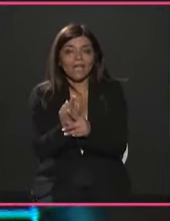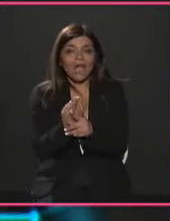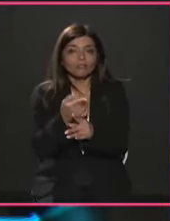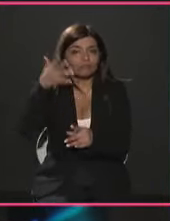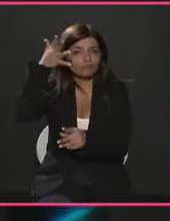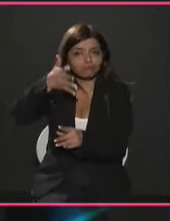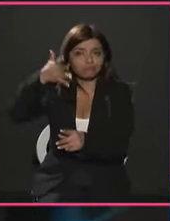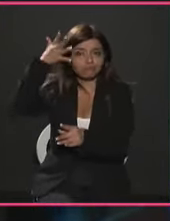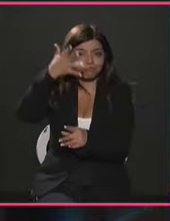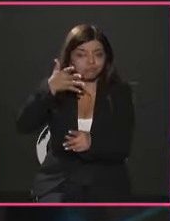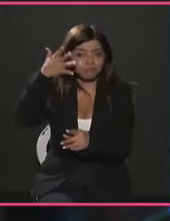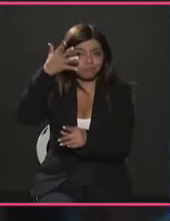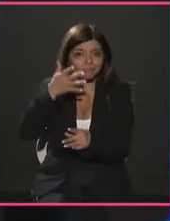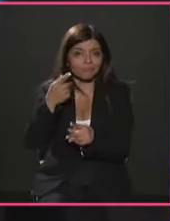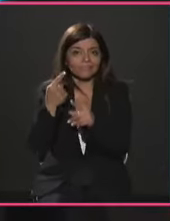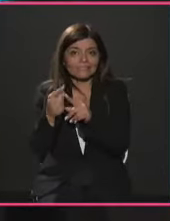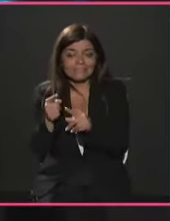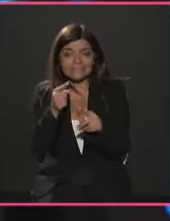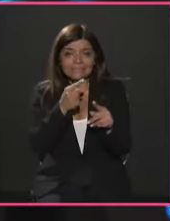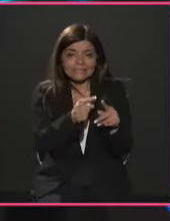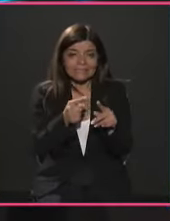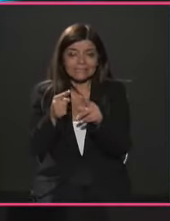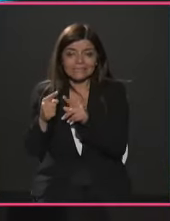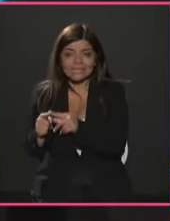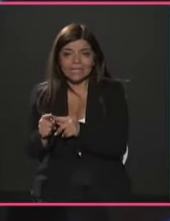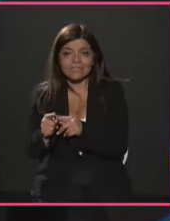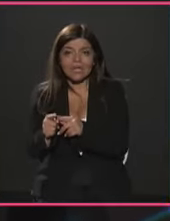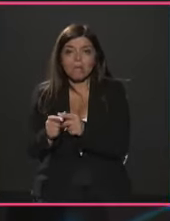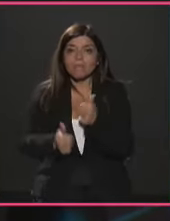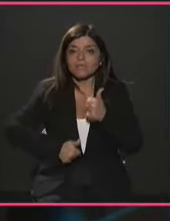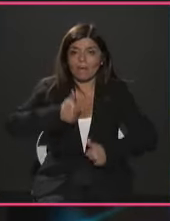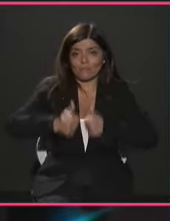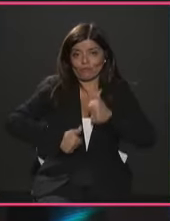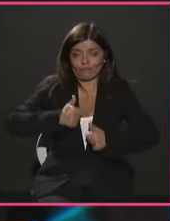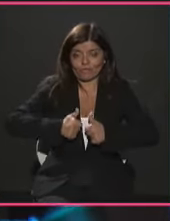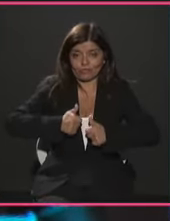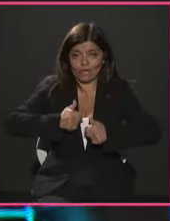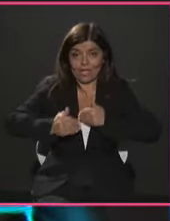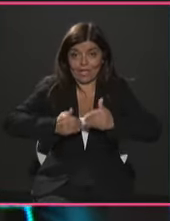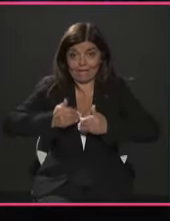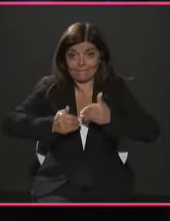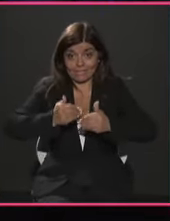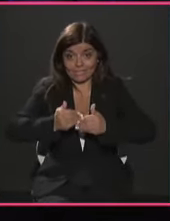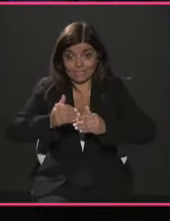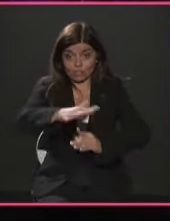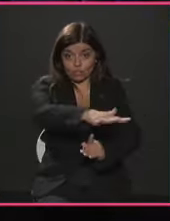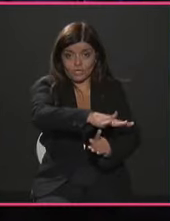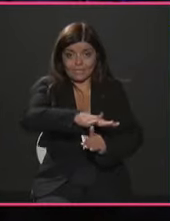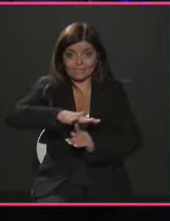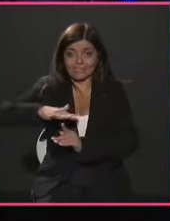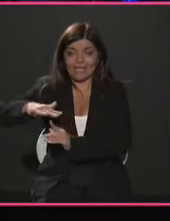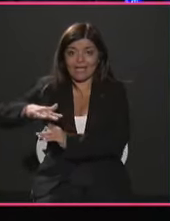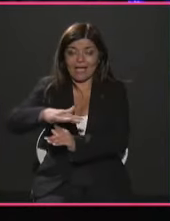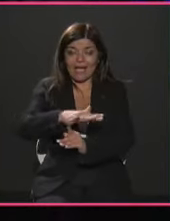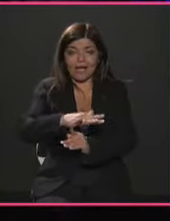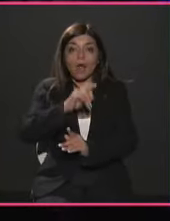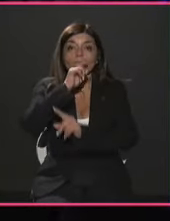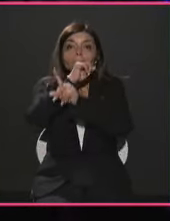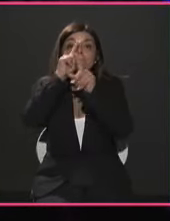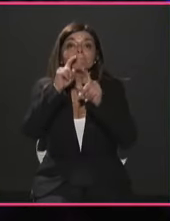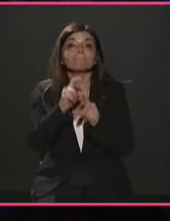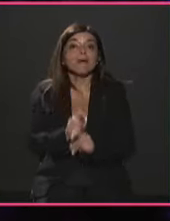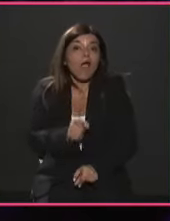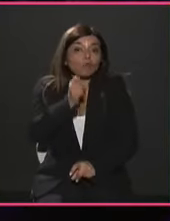de exponentes que están desde distintas disciplinas precisamente avanzando en esta área ahora la pregunta clave